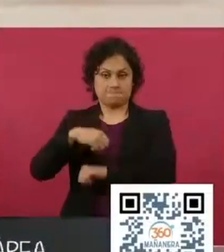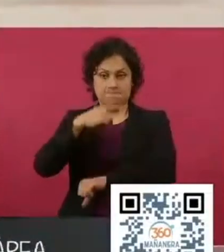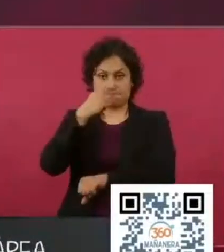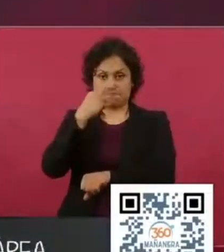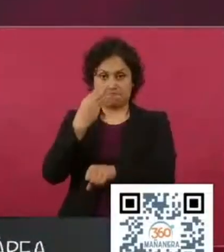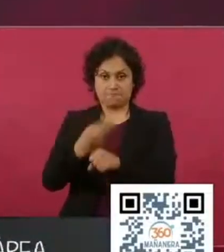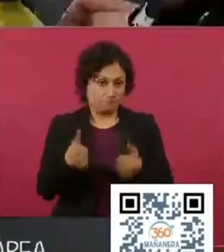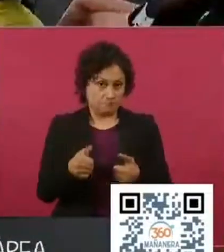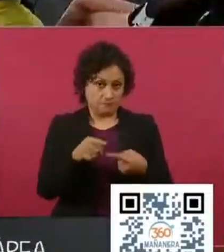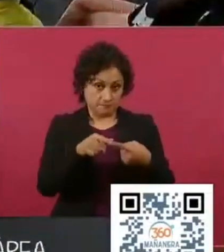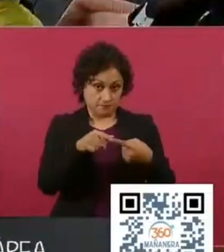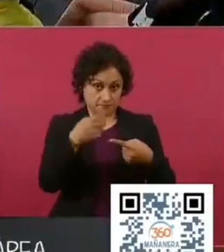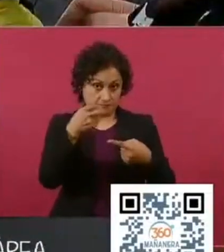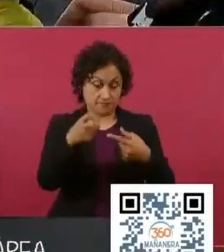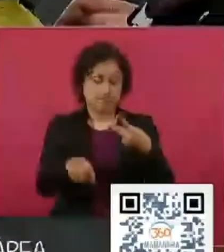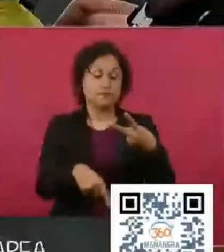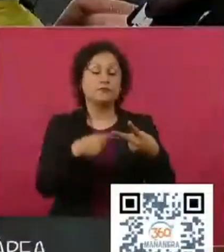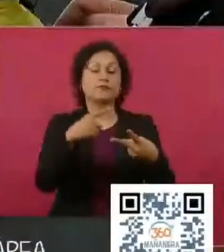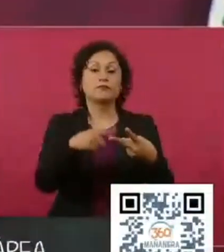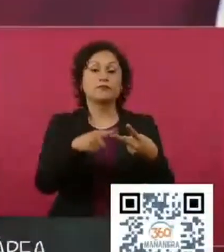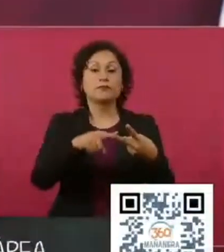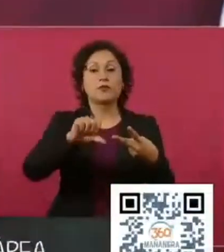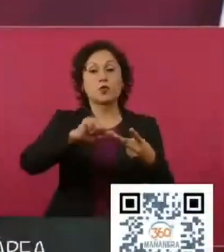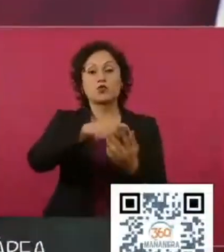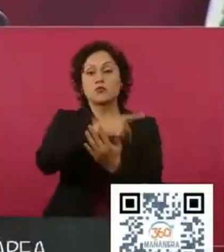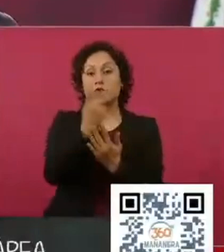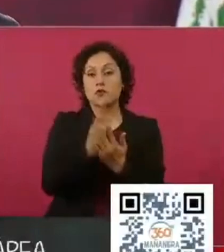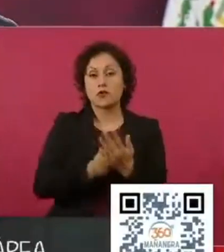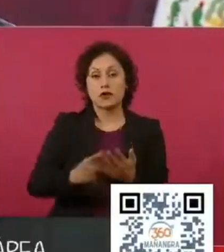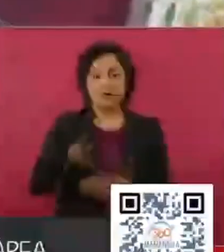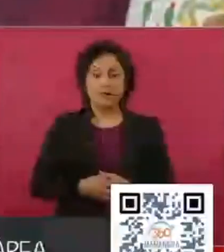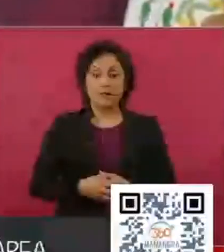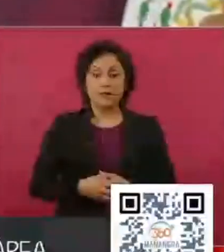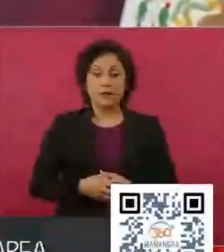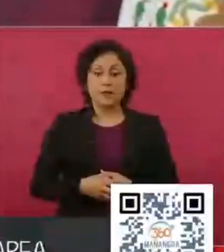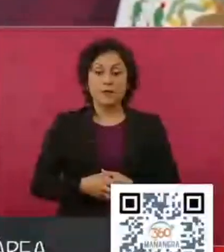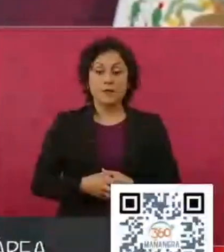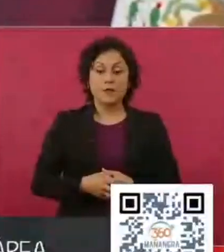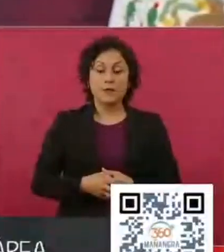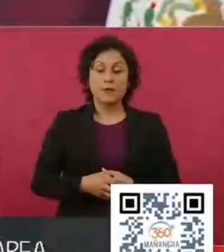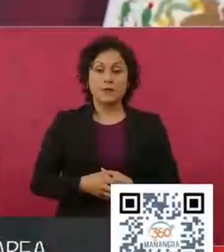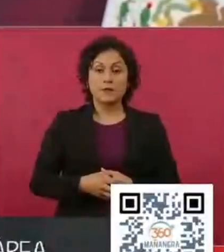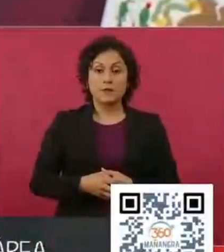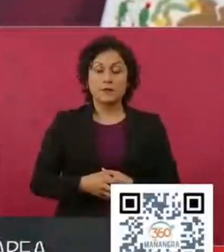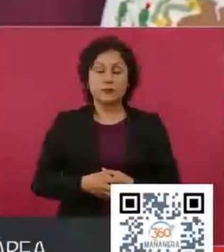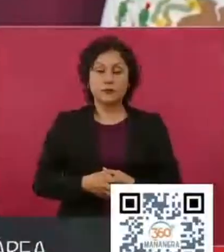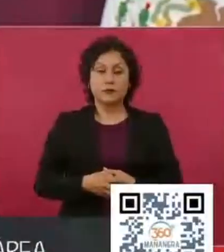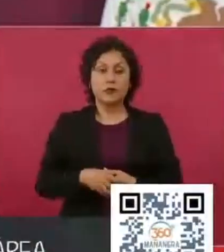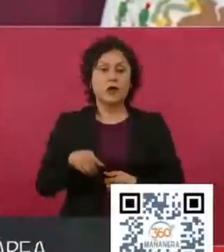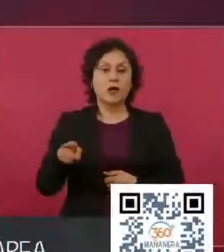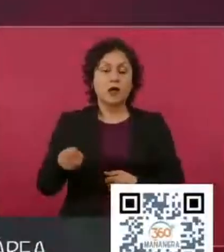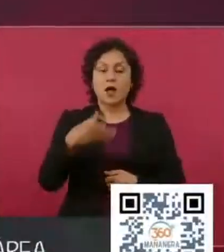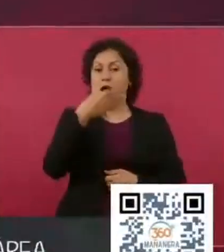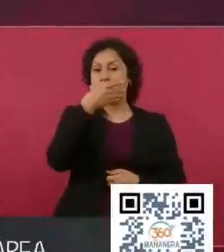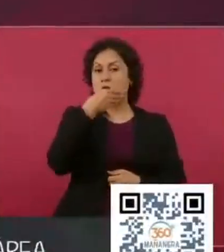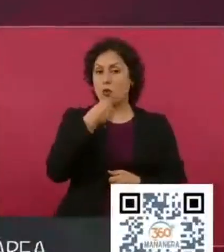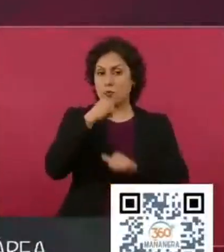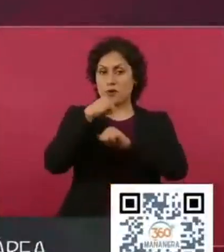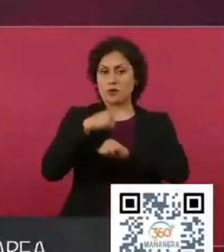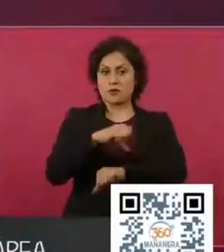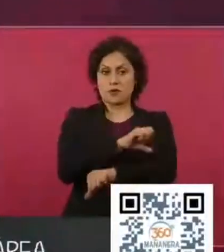dice no se va el programa de becas tiene un coordinador Abraham